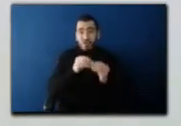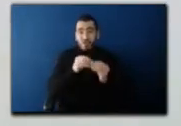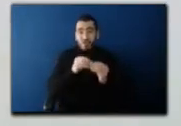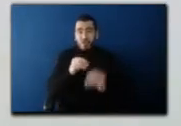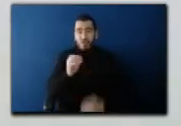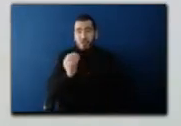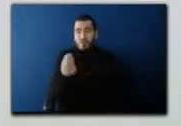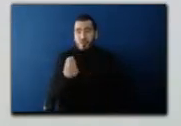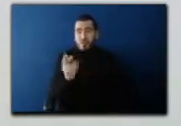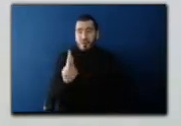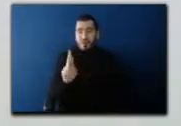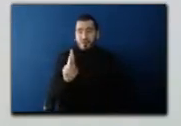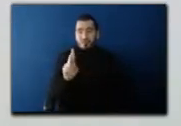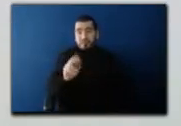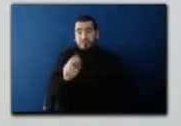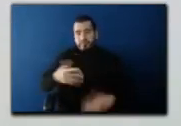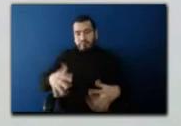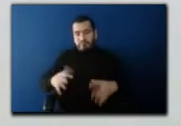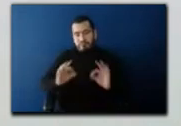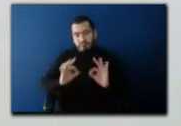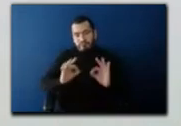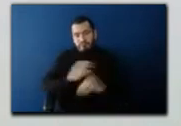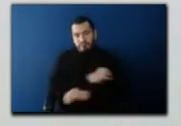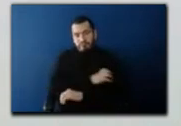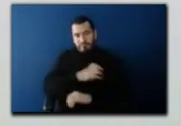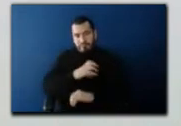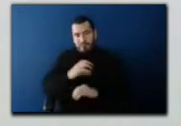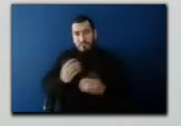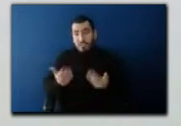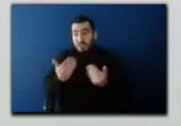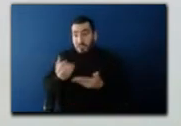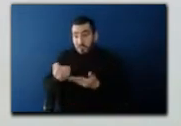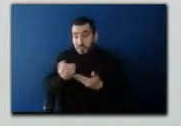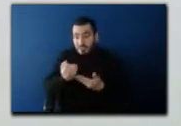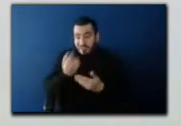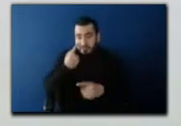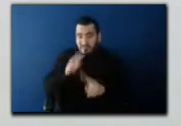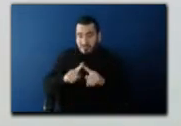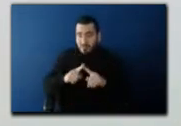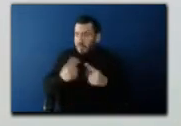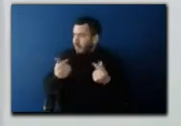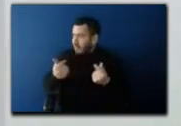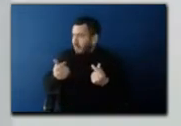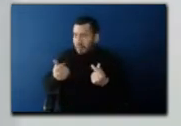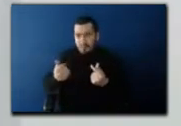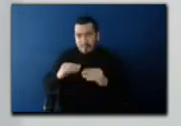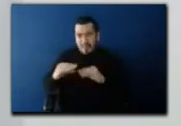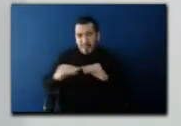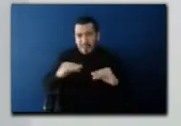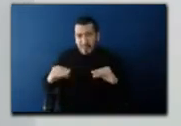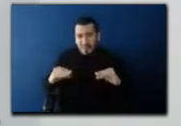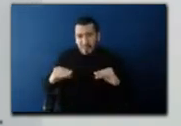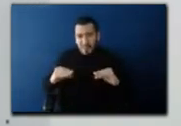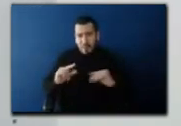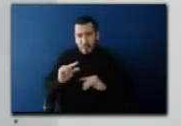fuerte. Primero, ayuda a eliminar el uso del efectivo. Segundo, pago exacto.